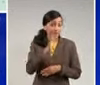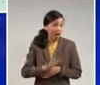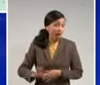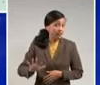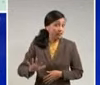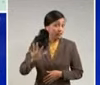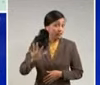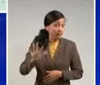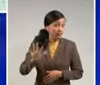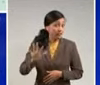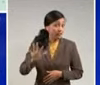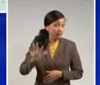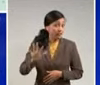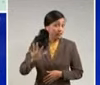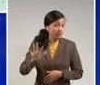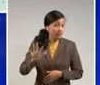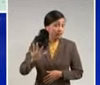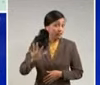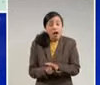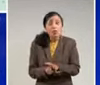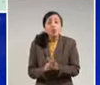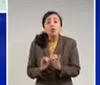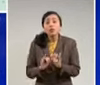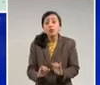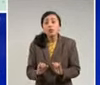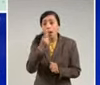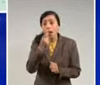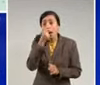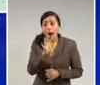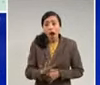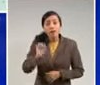que inicialmente se diagnosticó en Sudáfrica?